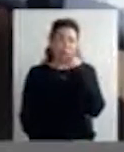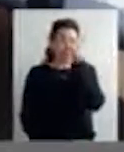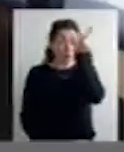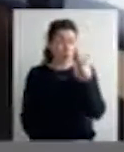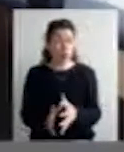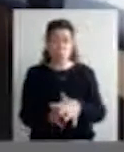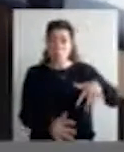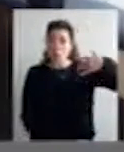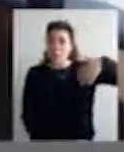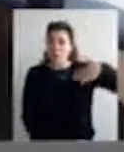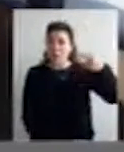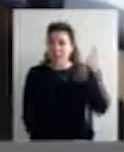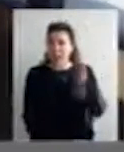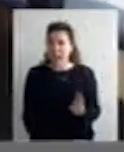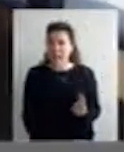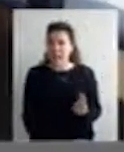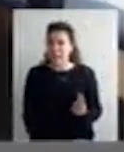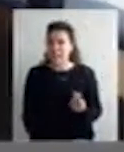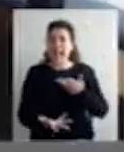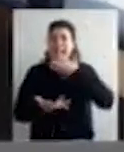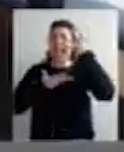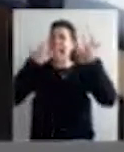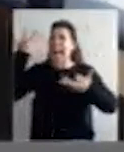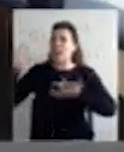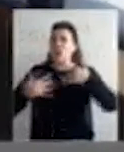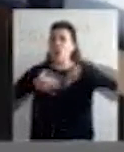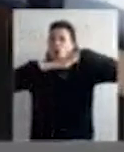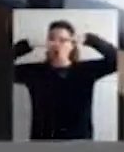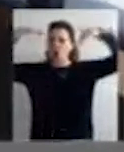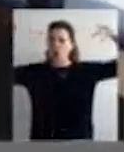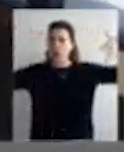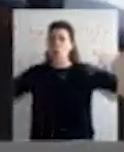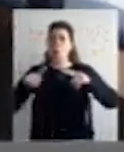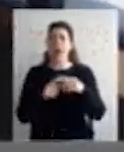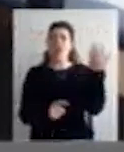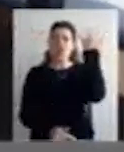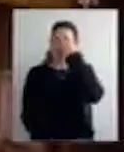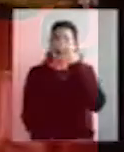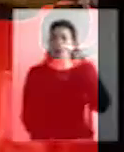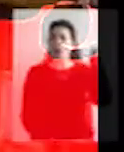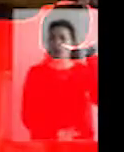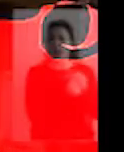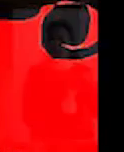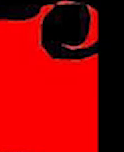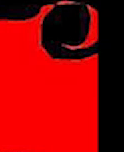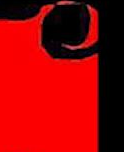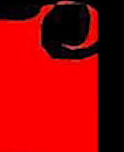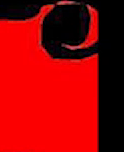que le cantó a la cordillera como duelo nacional. Gracias, señor presidente.